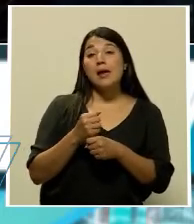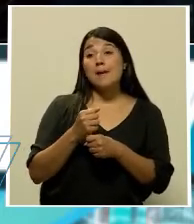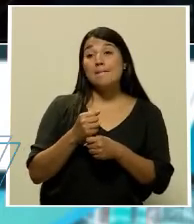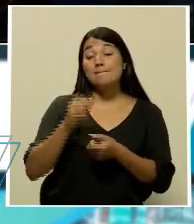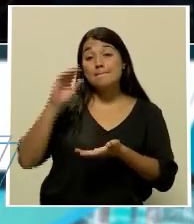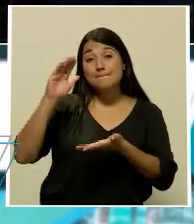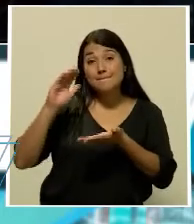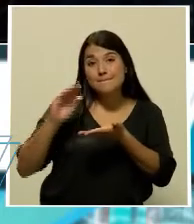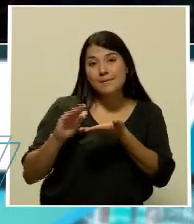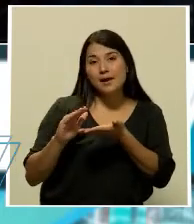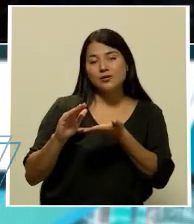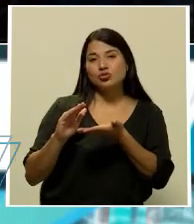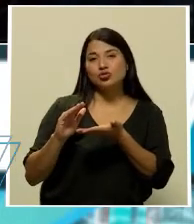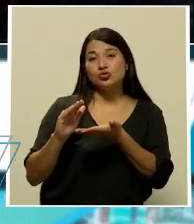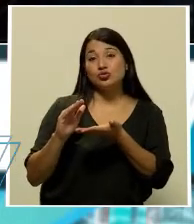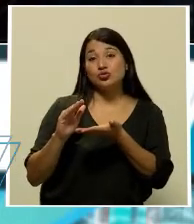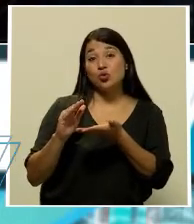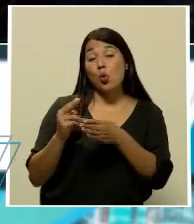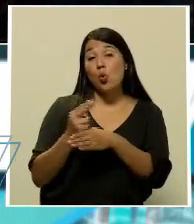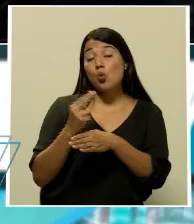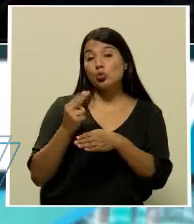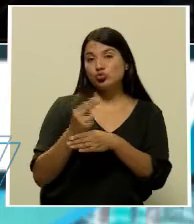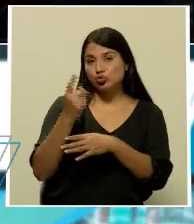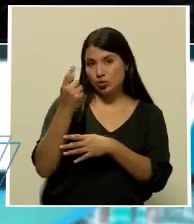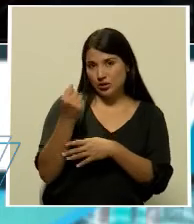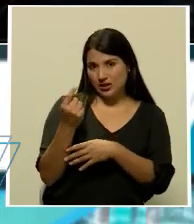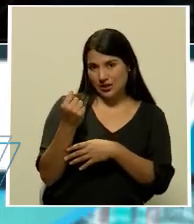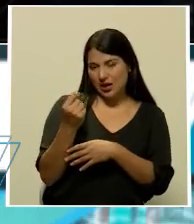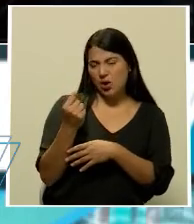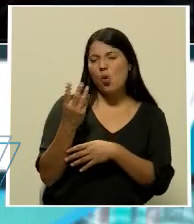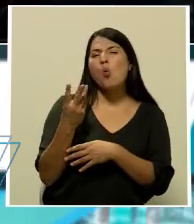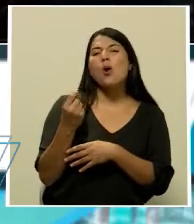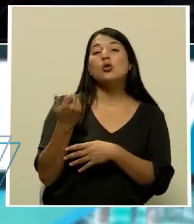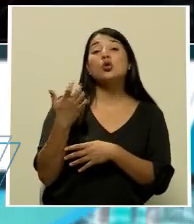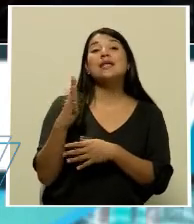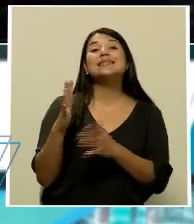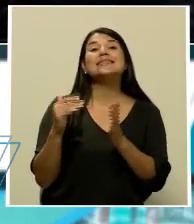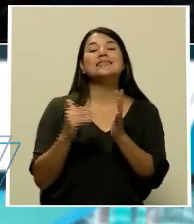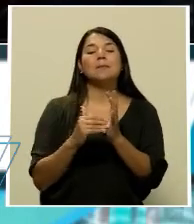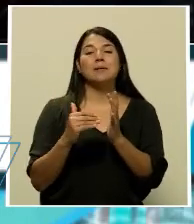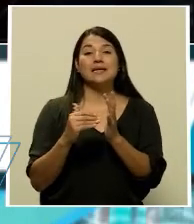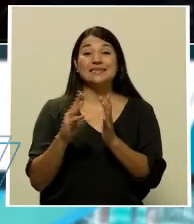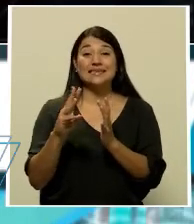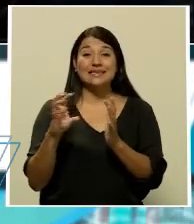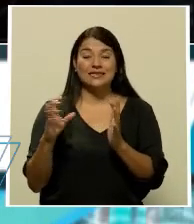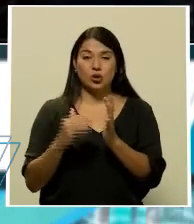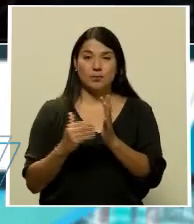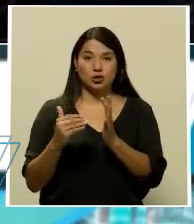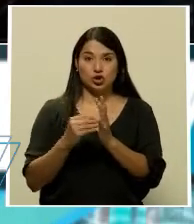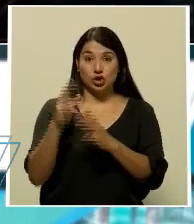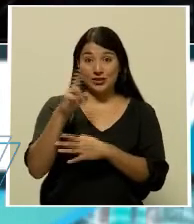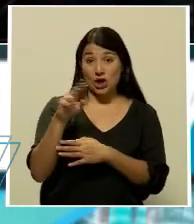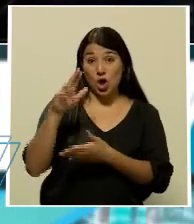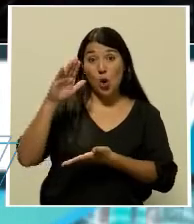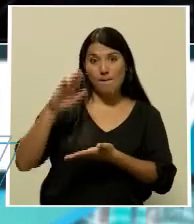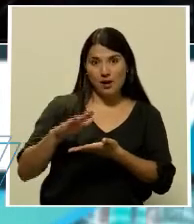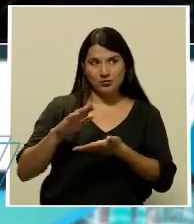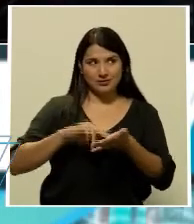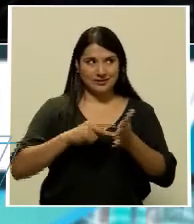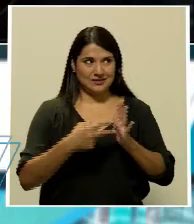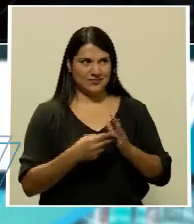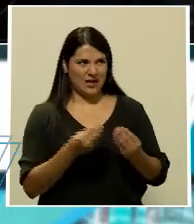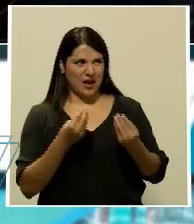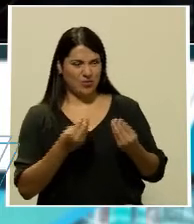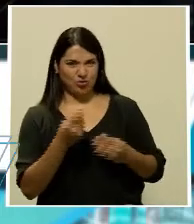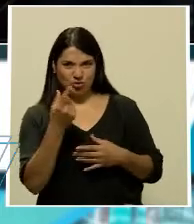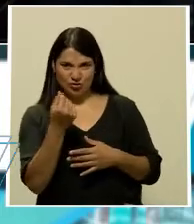menor requerimiento de recursos del orden de 15.600 millones de colones. Es una suma importante, es decir,